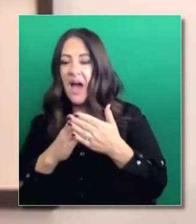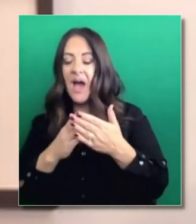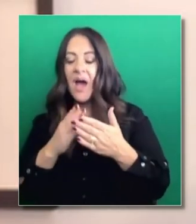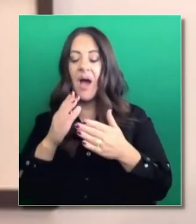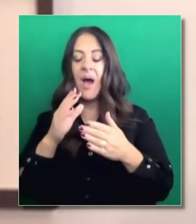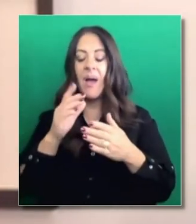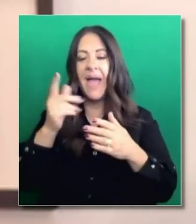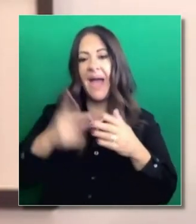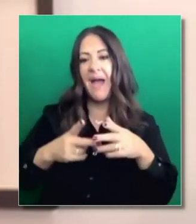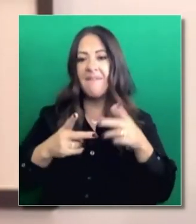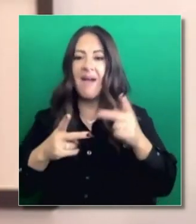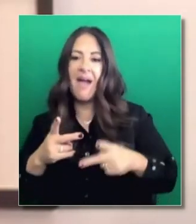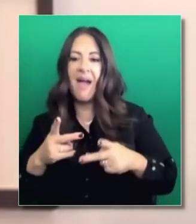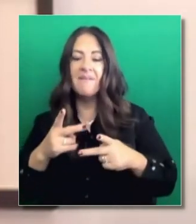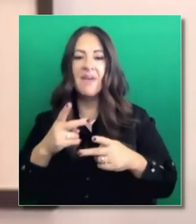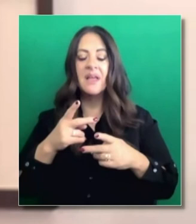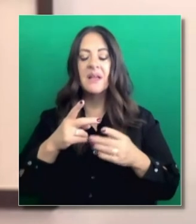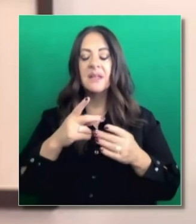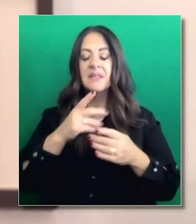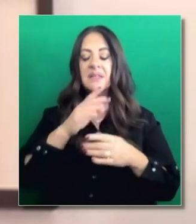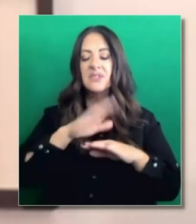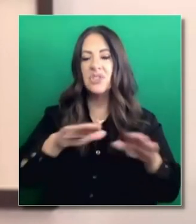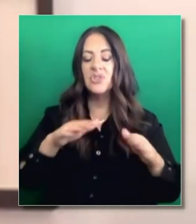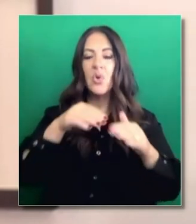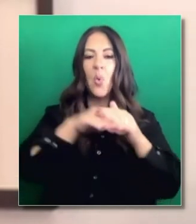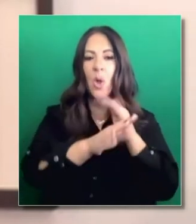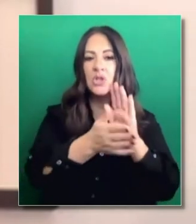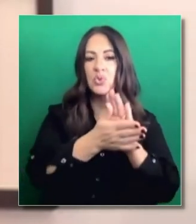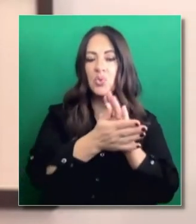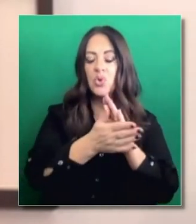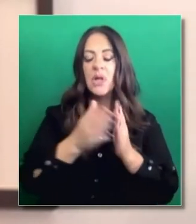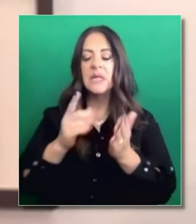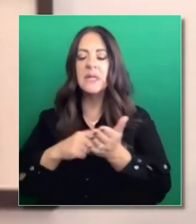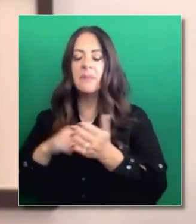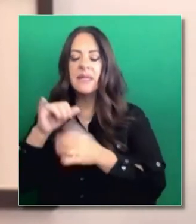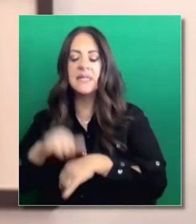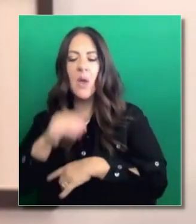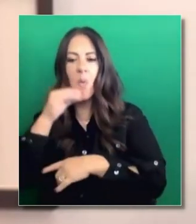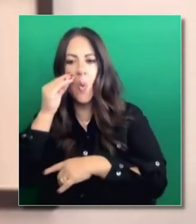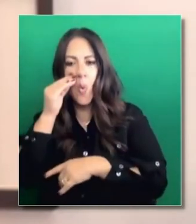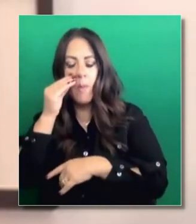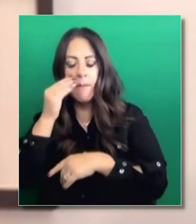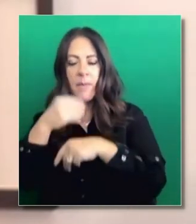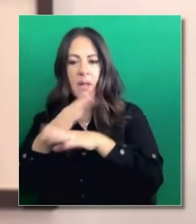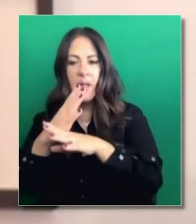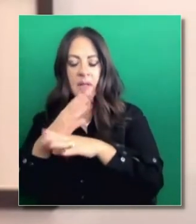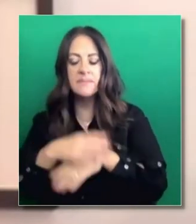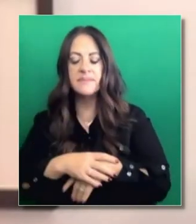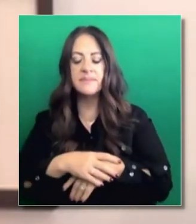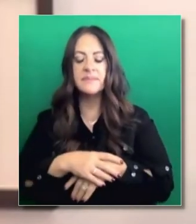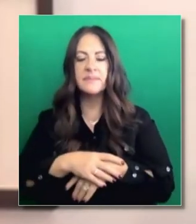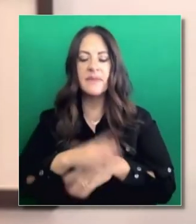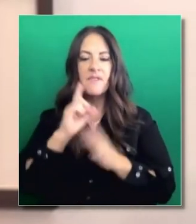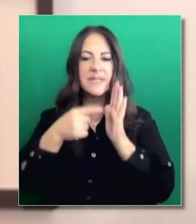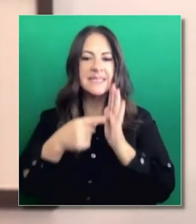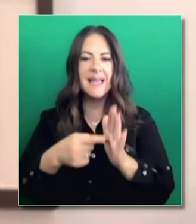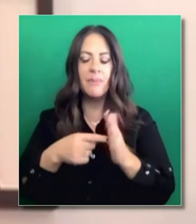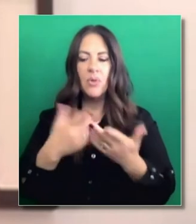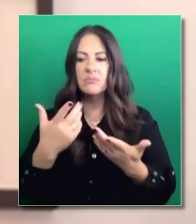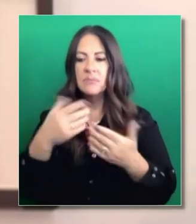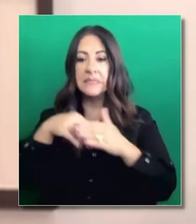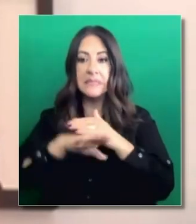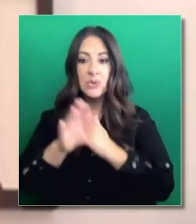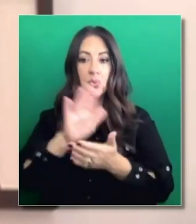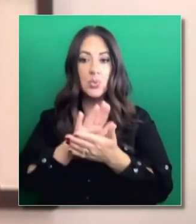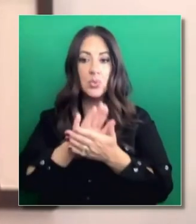cada quien. Cada distrito escolar tendrá que determinar si pueden mantener el distanciamiento físico de 6 pies con el